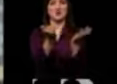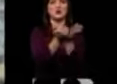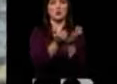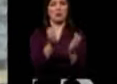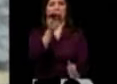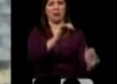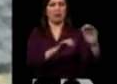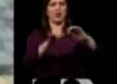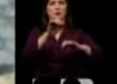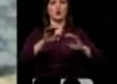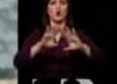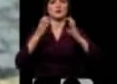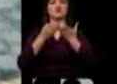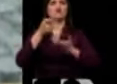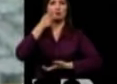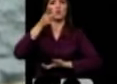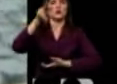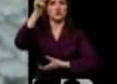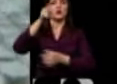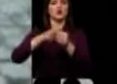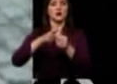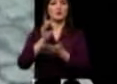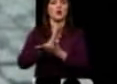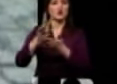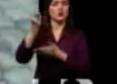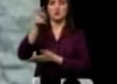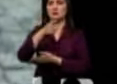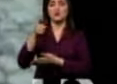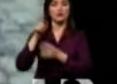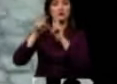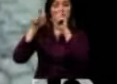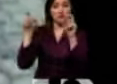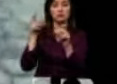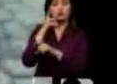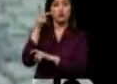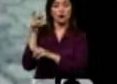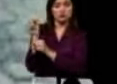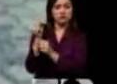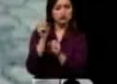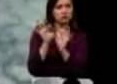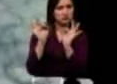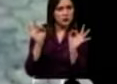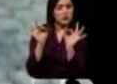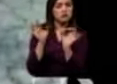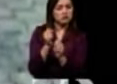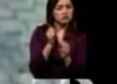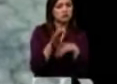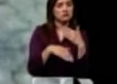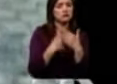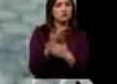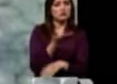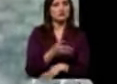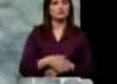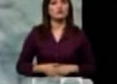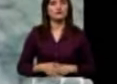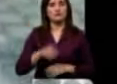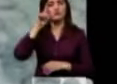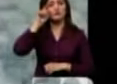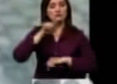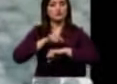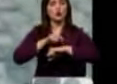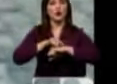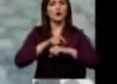el sector de Comité del Pueblo en el norte de la ciudad, la empresa pública metropolitana de aseo realizó la limpieza requerida. Les recordamos